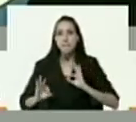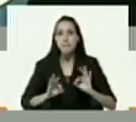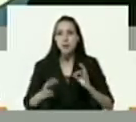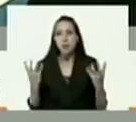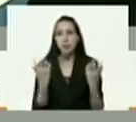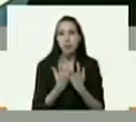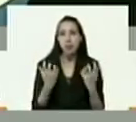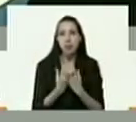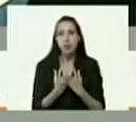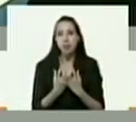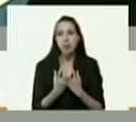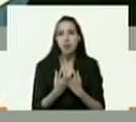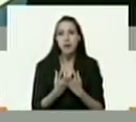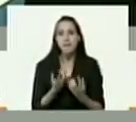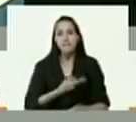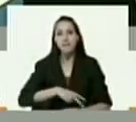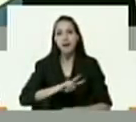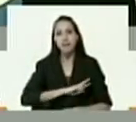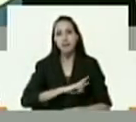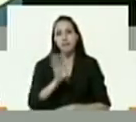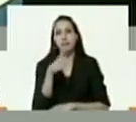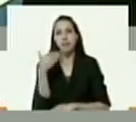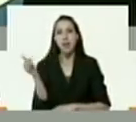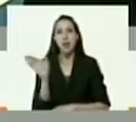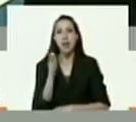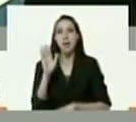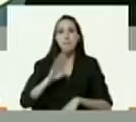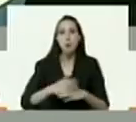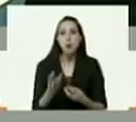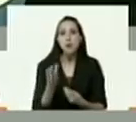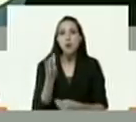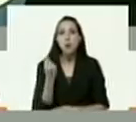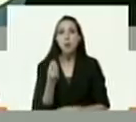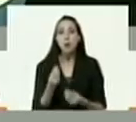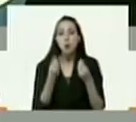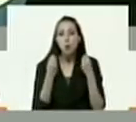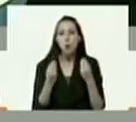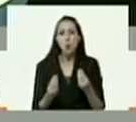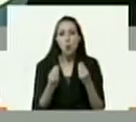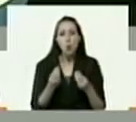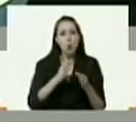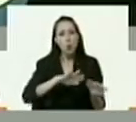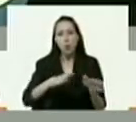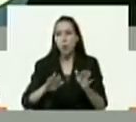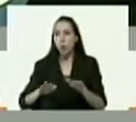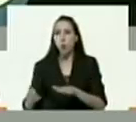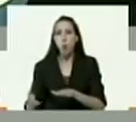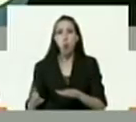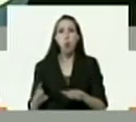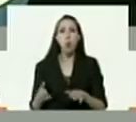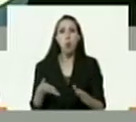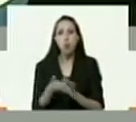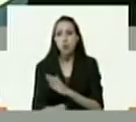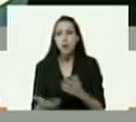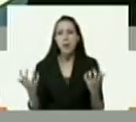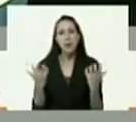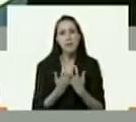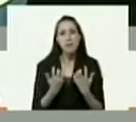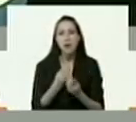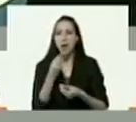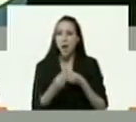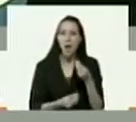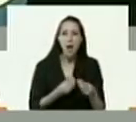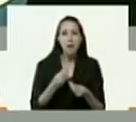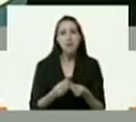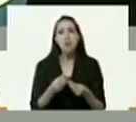de falsa bandera. Se cuentan por decenas de miles los muertos en operaciones de falsa bandera en Colombia durante